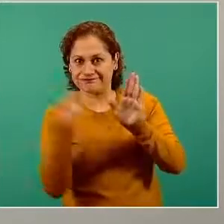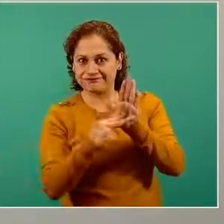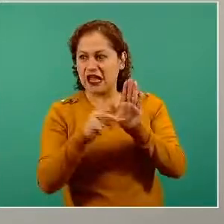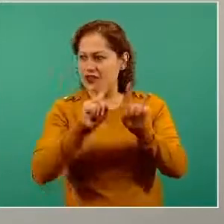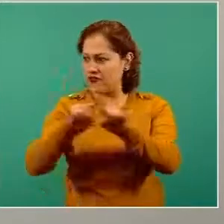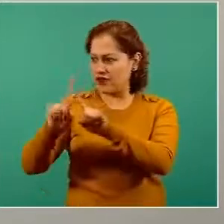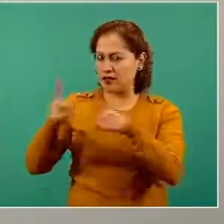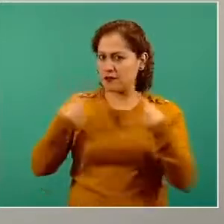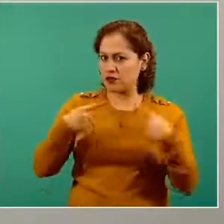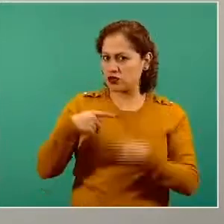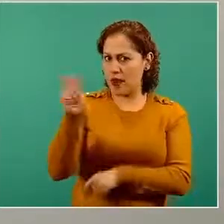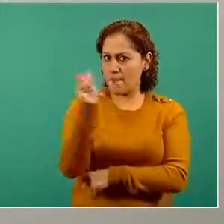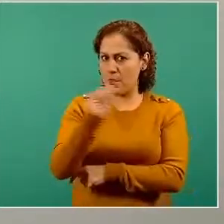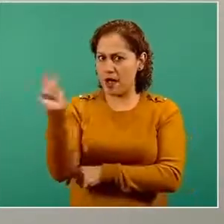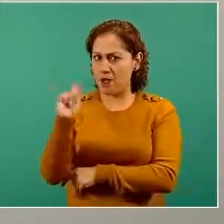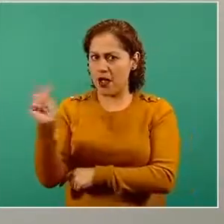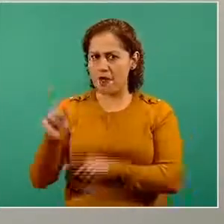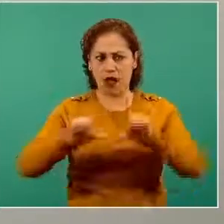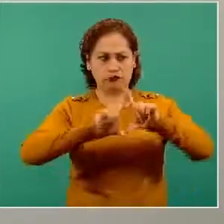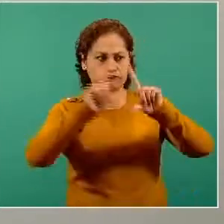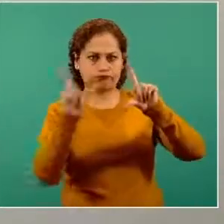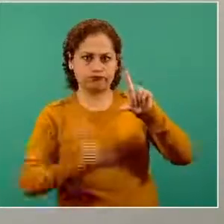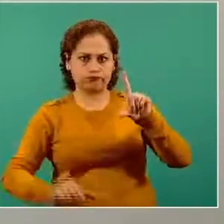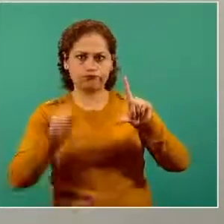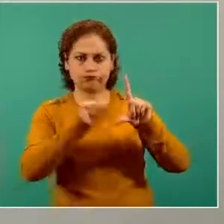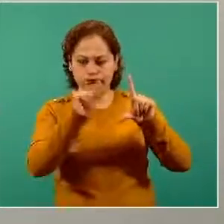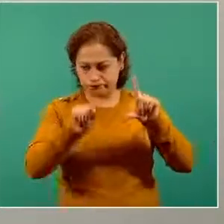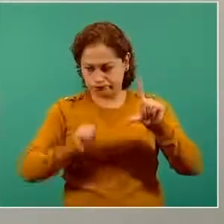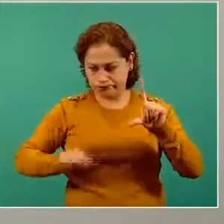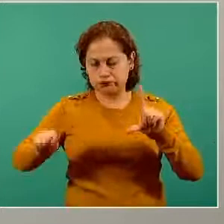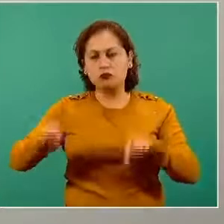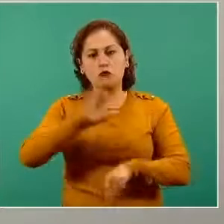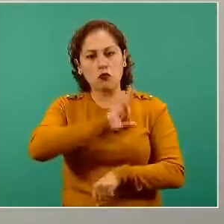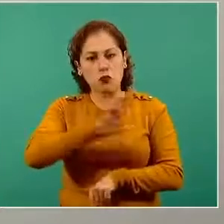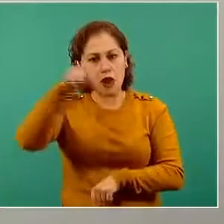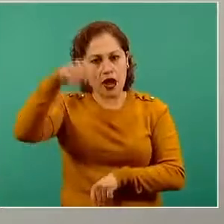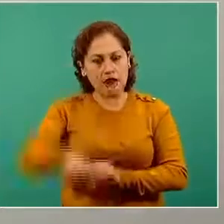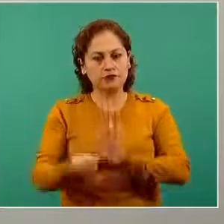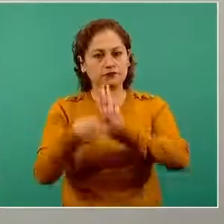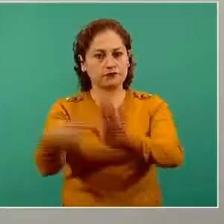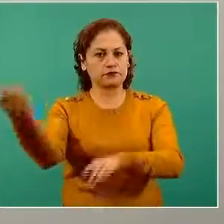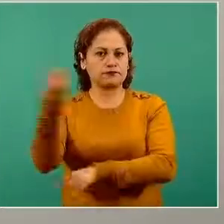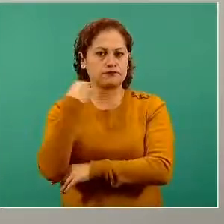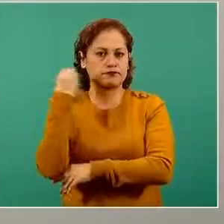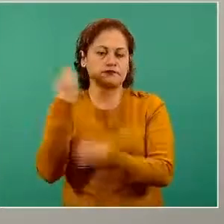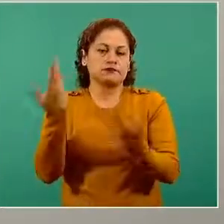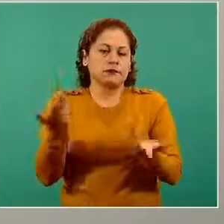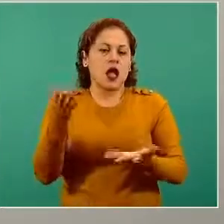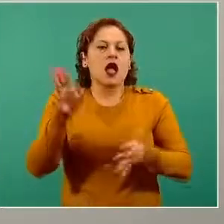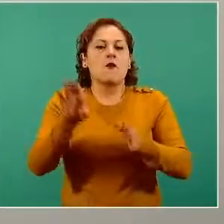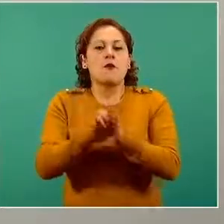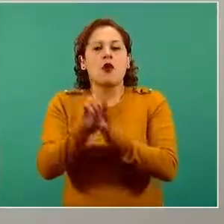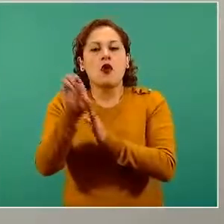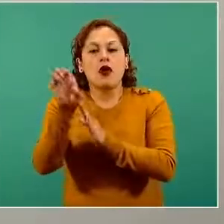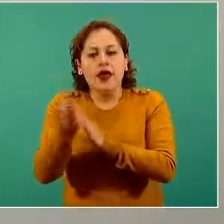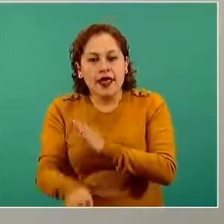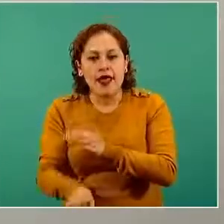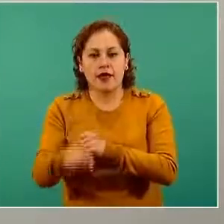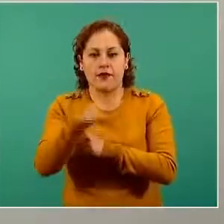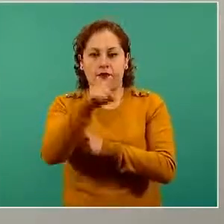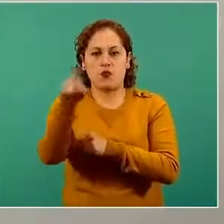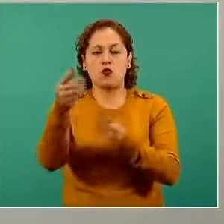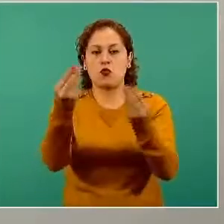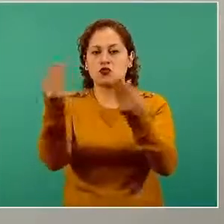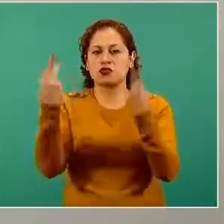Entonces, obviamente, no es posible que todos estén viajando en un momento determinado a la Ciudad de México para tener una presentación